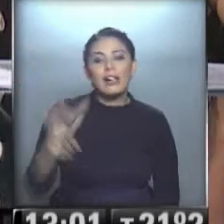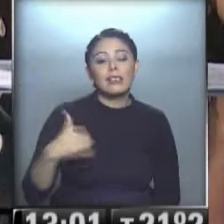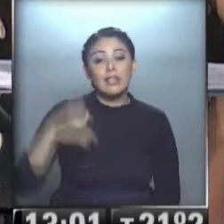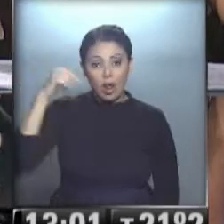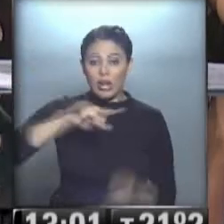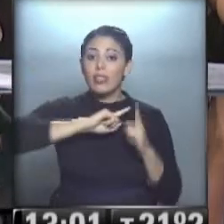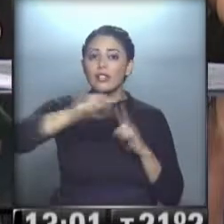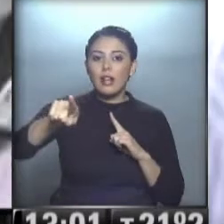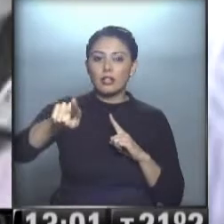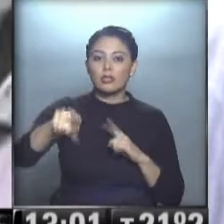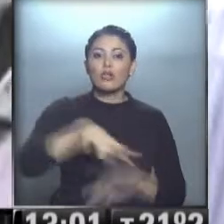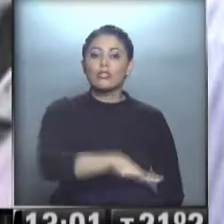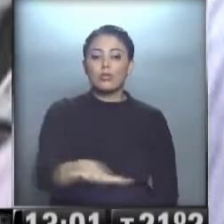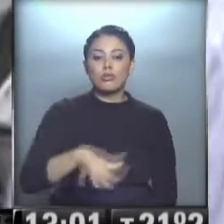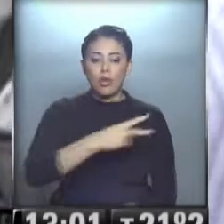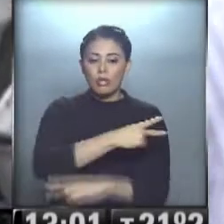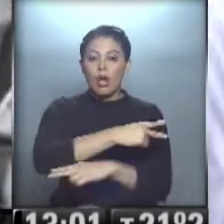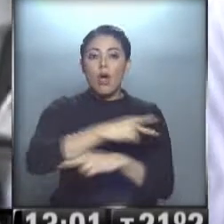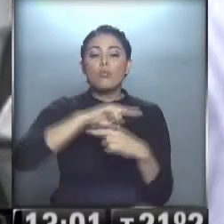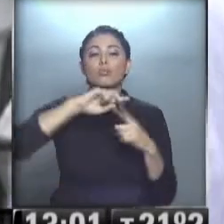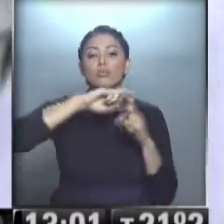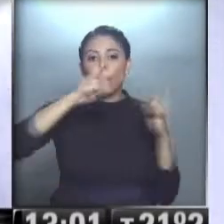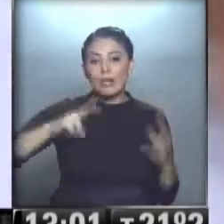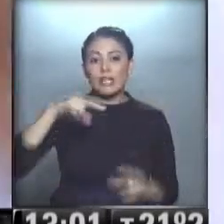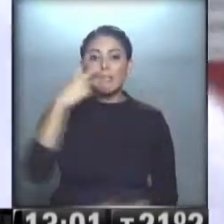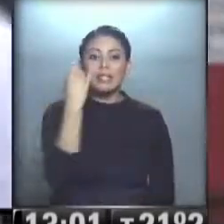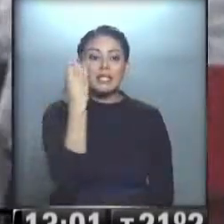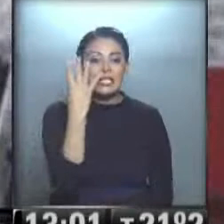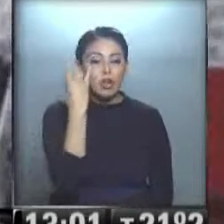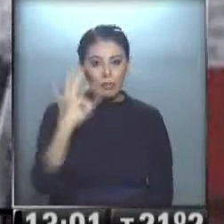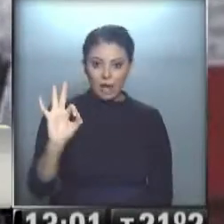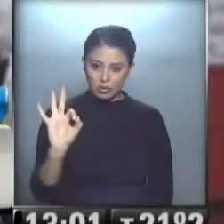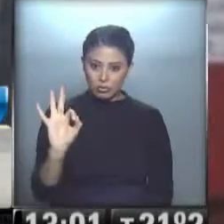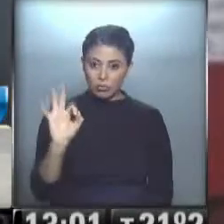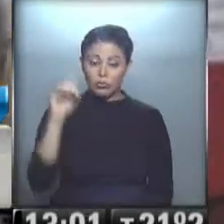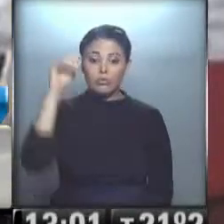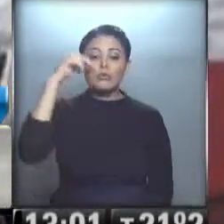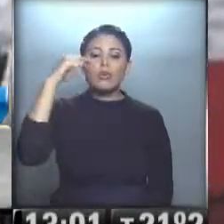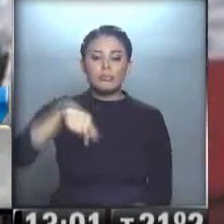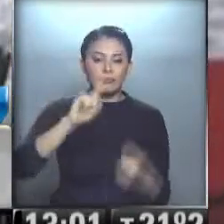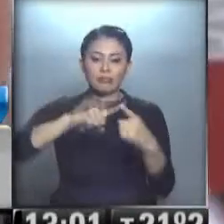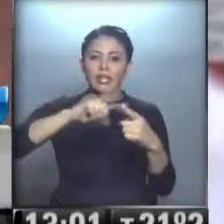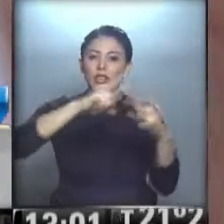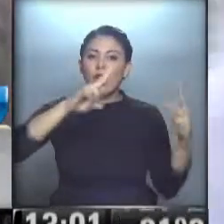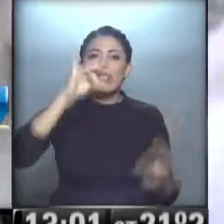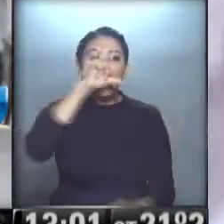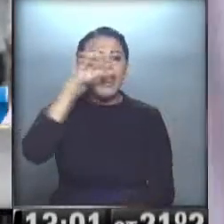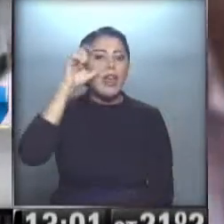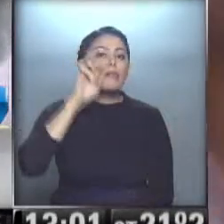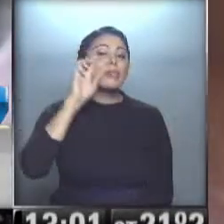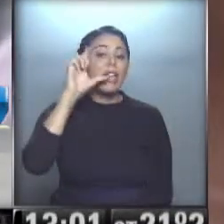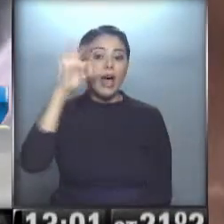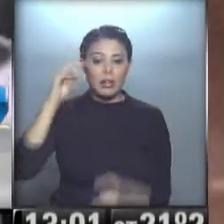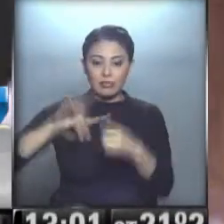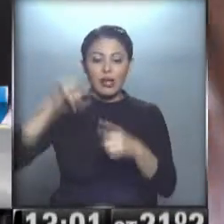Nos vamos ya mismo a ver lo que está pasando en la autopista 25 de Mayo, allí en el peaje con la de Lepiane, en el empalme con la de Lepiane,